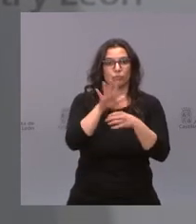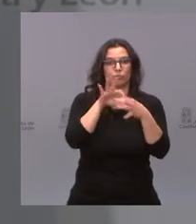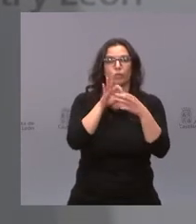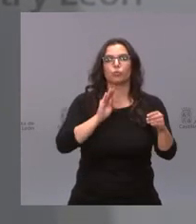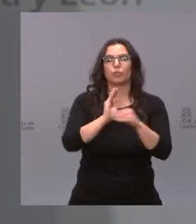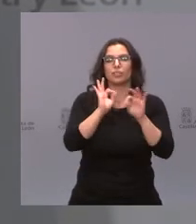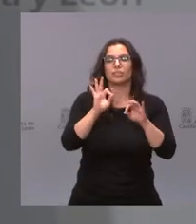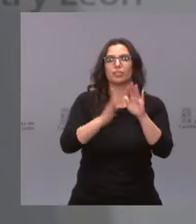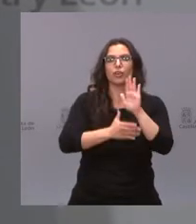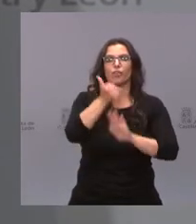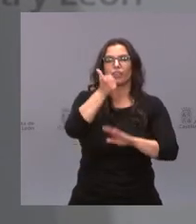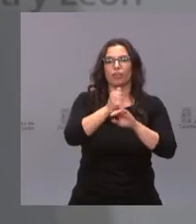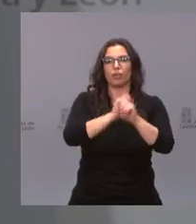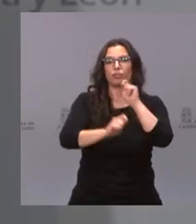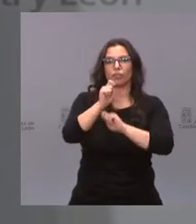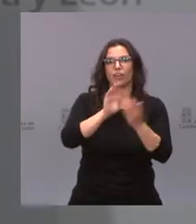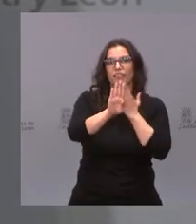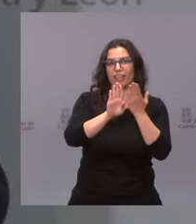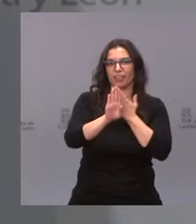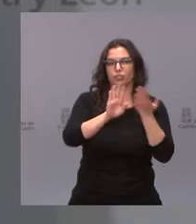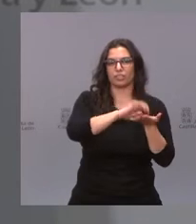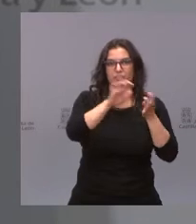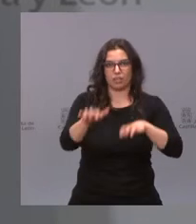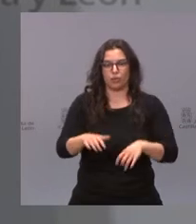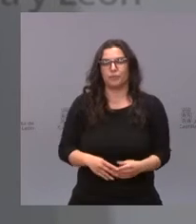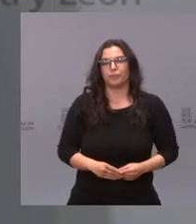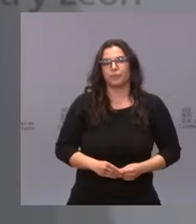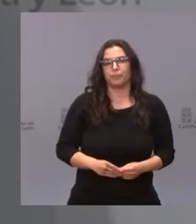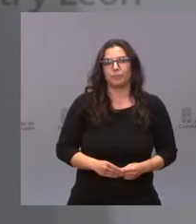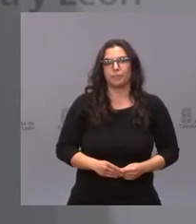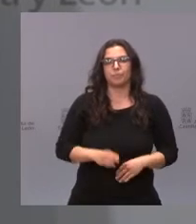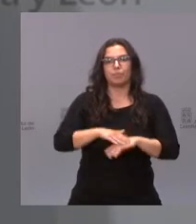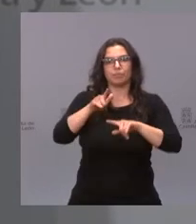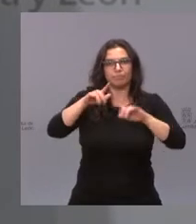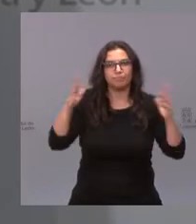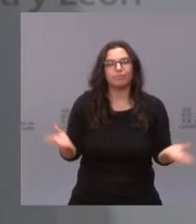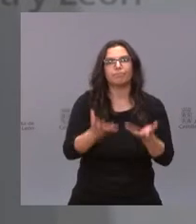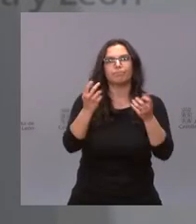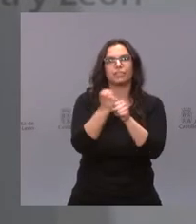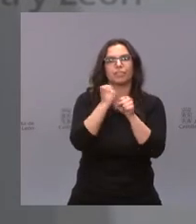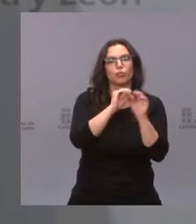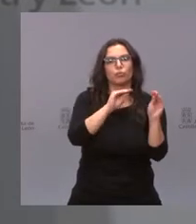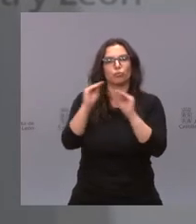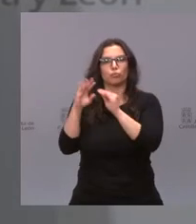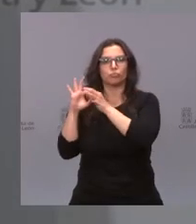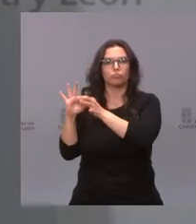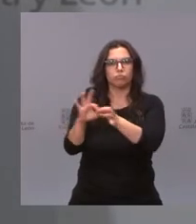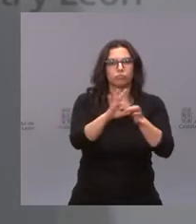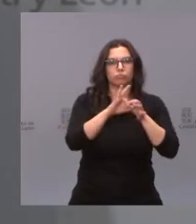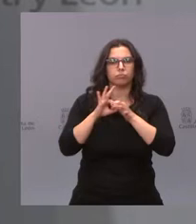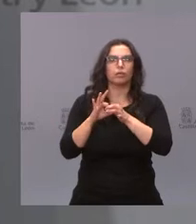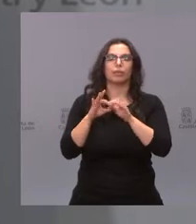a la Confederación de Asociaciones de Vecinos de Castilla y León para impulsar sus actividades en consonancia con la